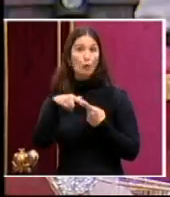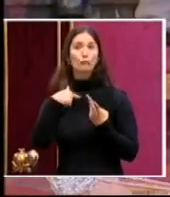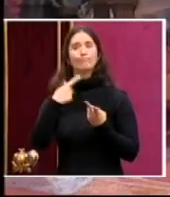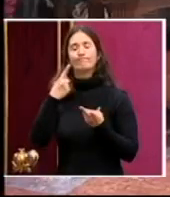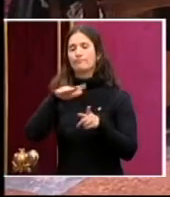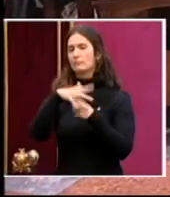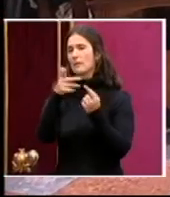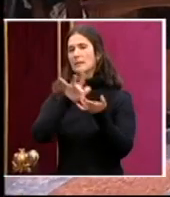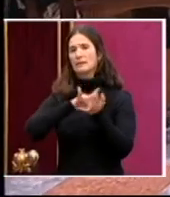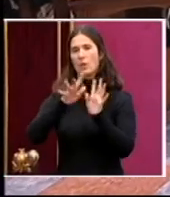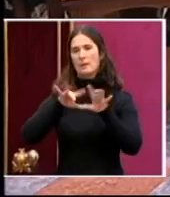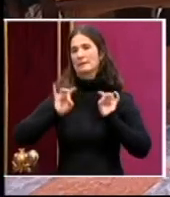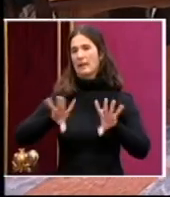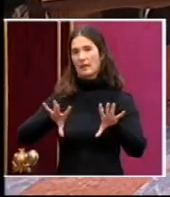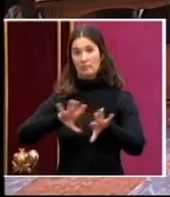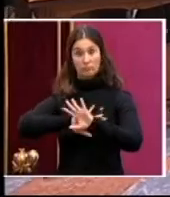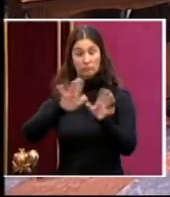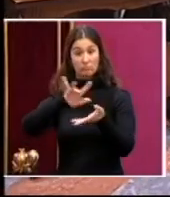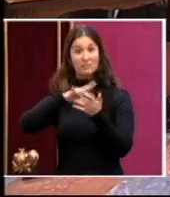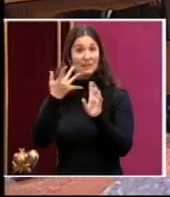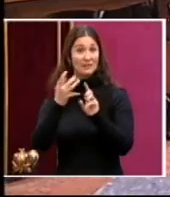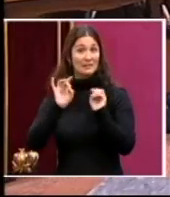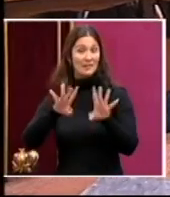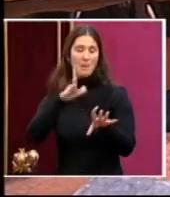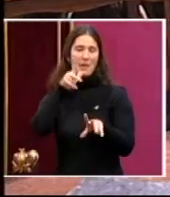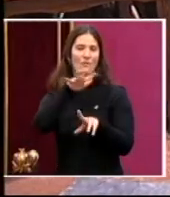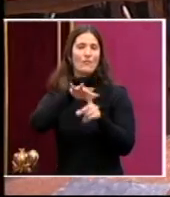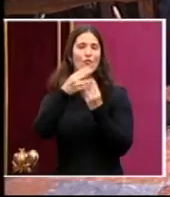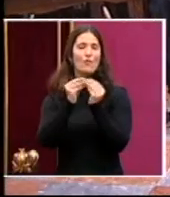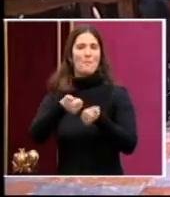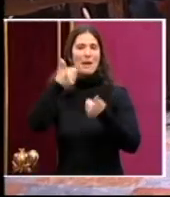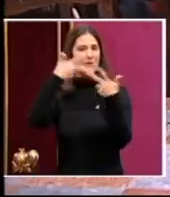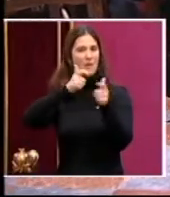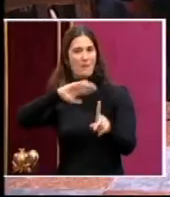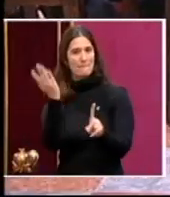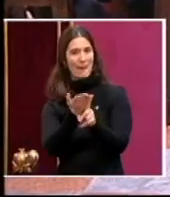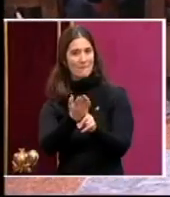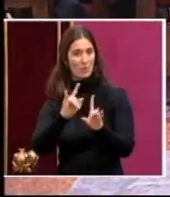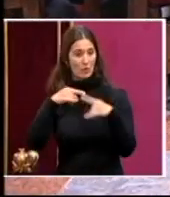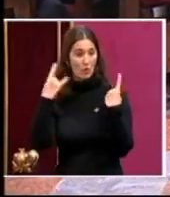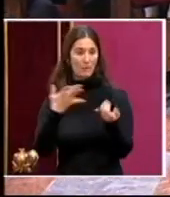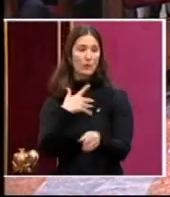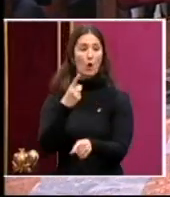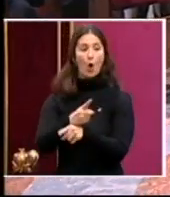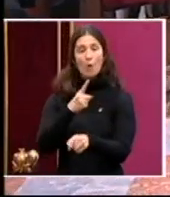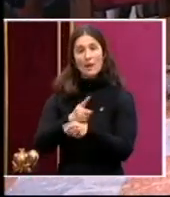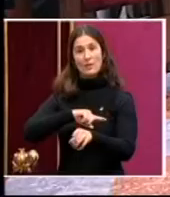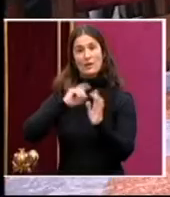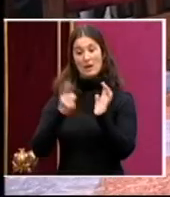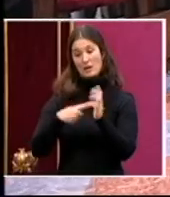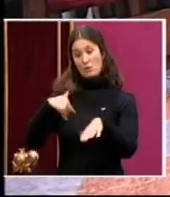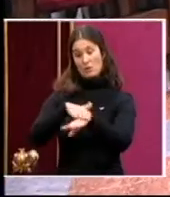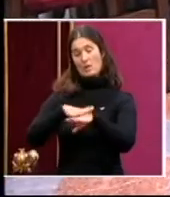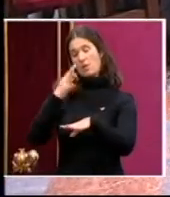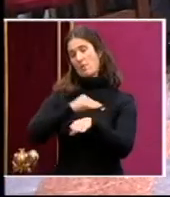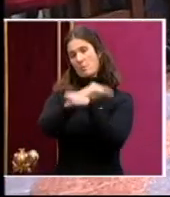extrema vulnerabilidad ante las formas más graves de violencia. Las obligaciones legales que los Estados tienen